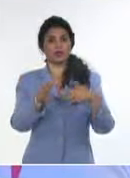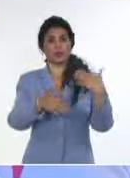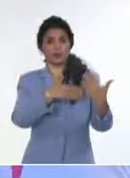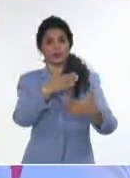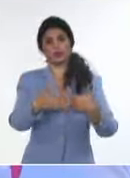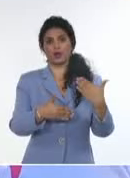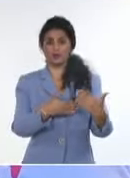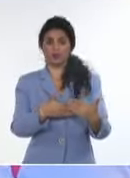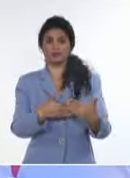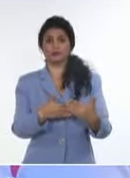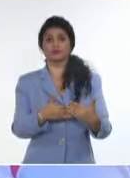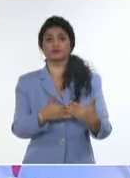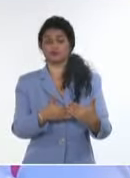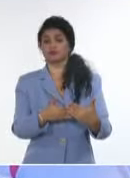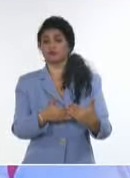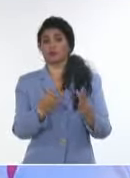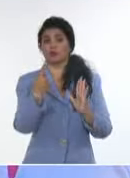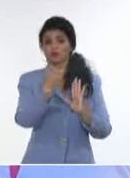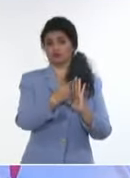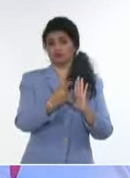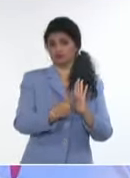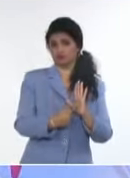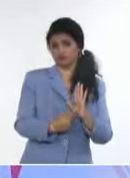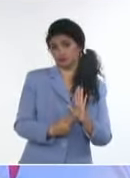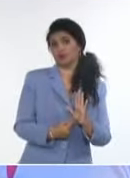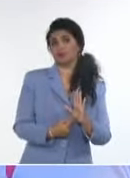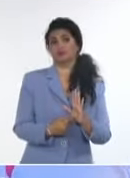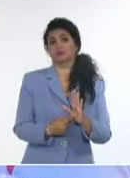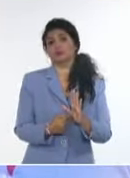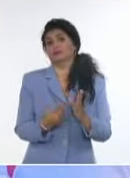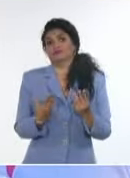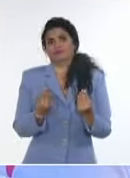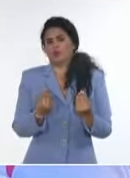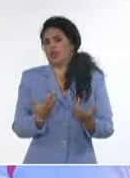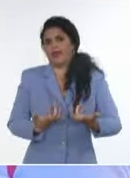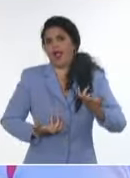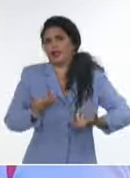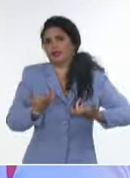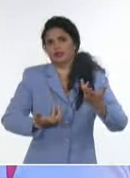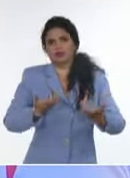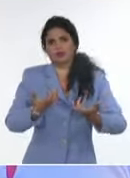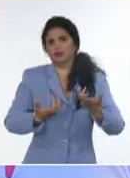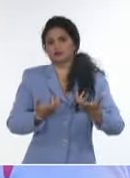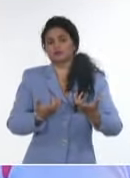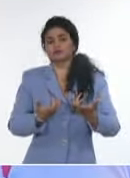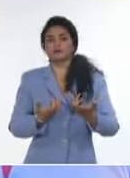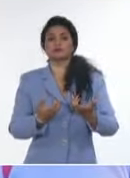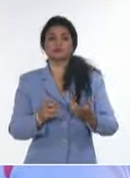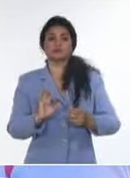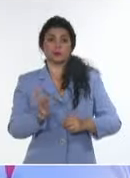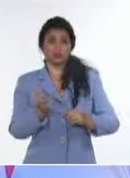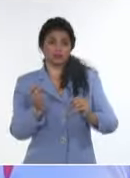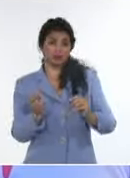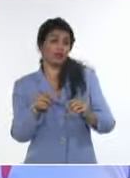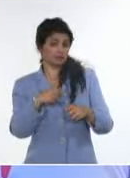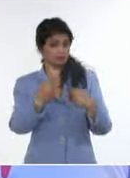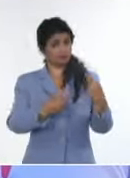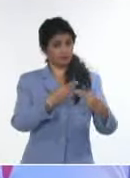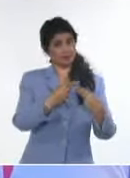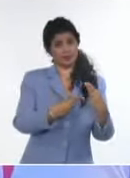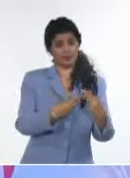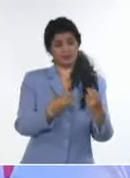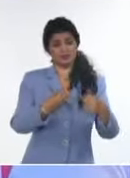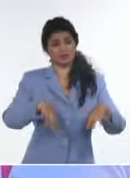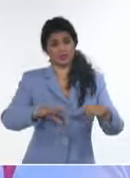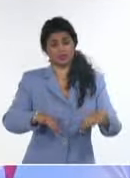superficie de intercambio del sobrecalentador y el recalentador, y esa intervención, por